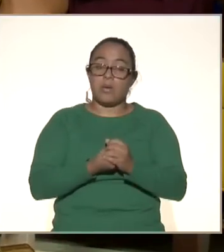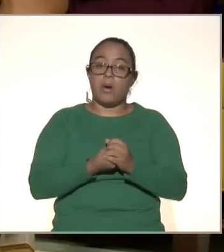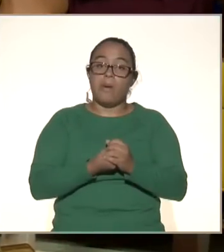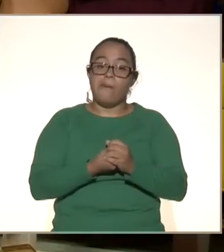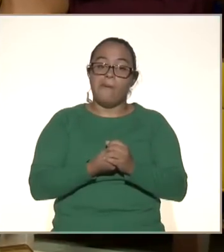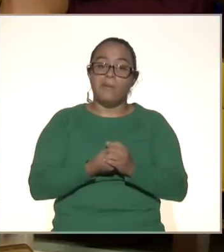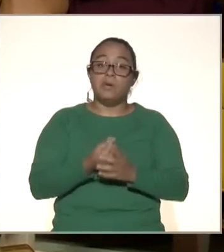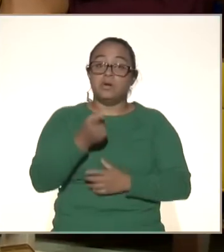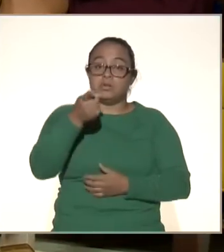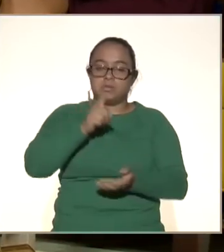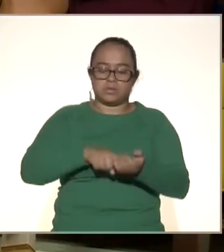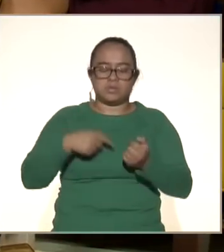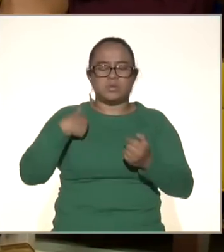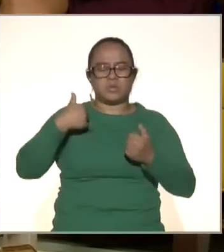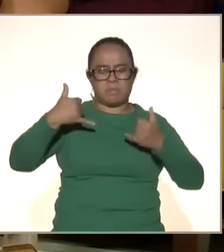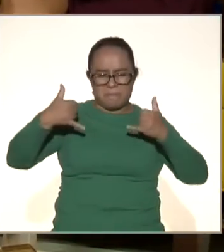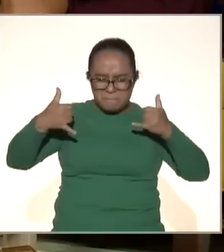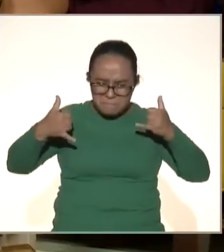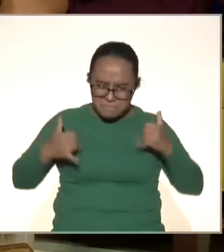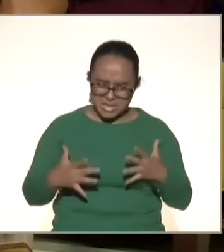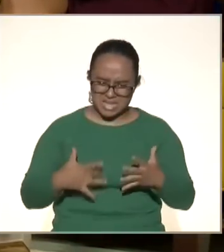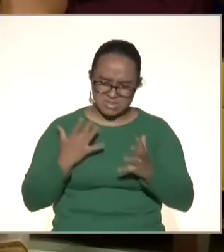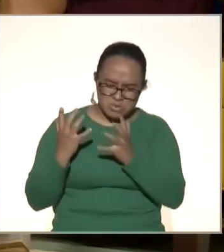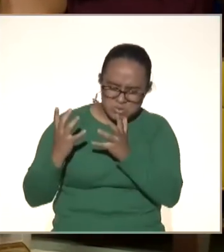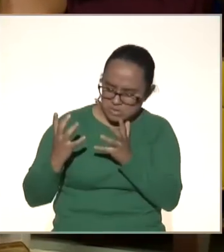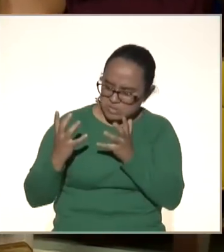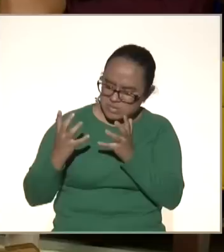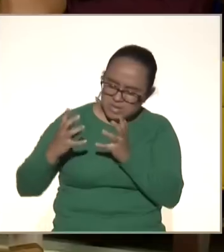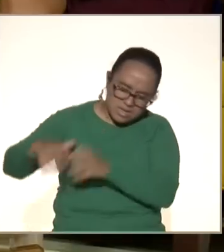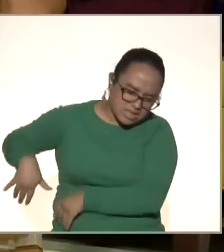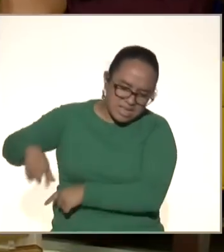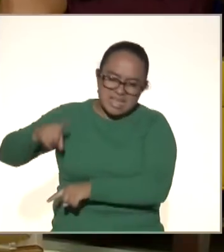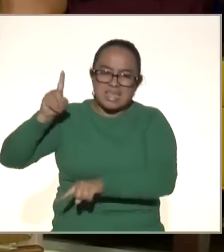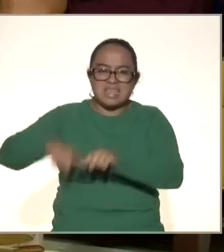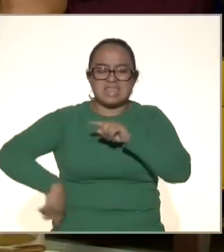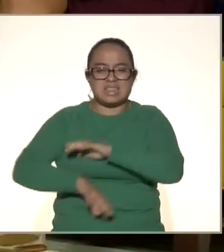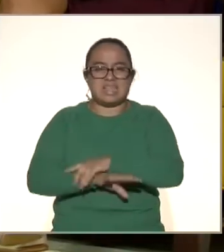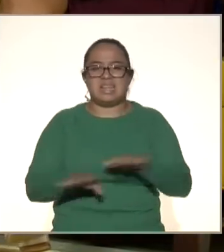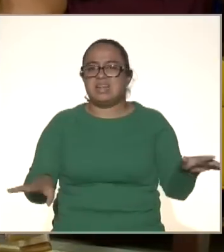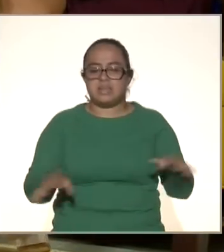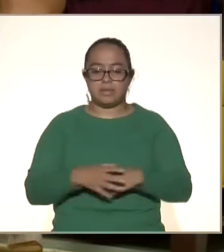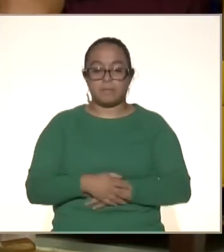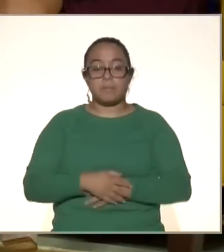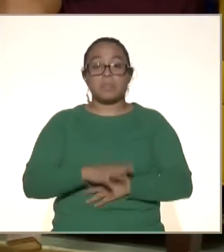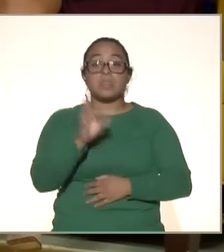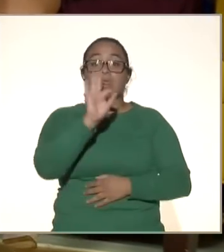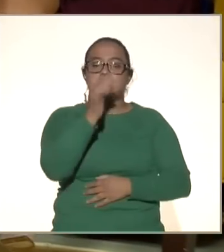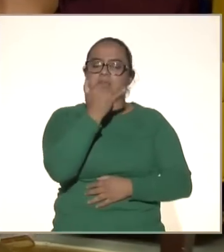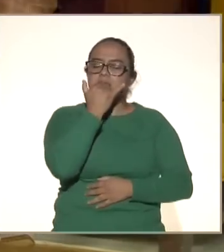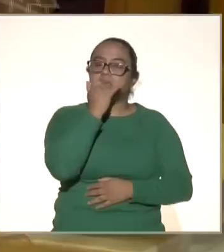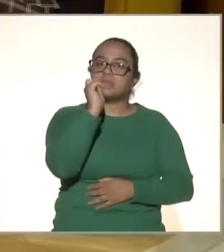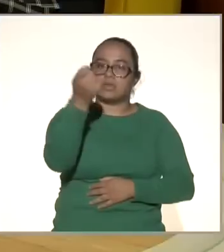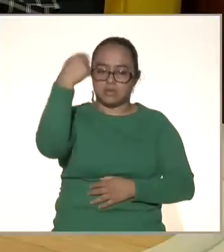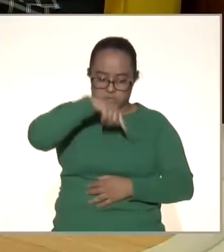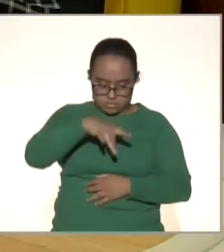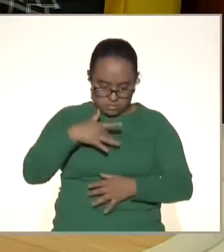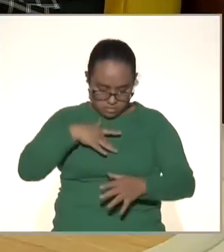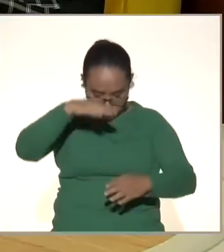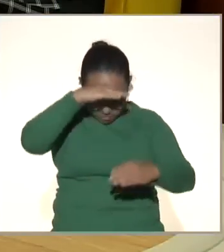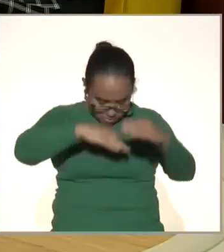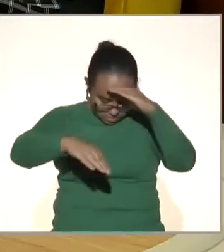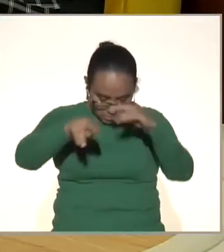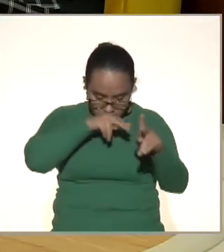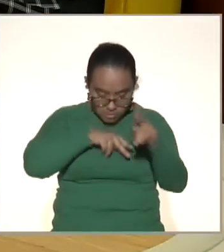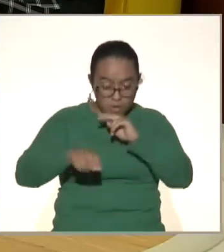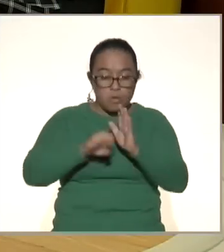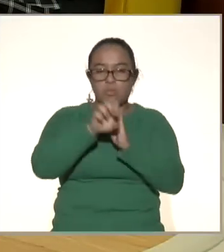Te quitaste un peso de encima. Sí. El perdón es porque tú estás inquieto. Así como se dice que el pecado, o sea, cada